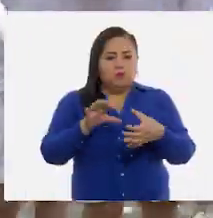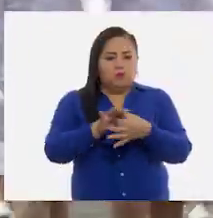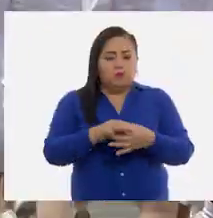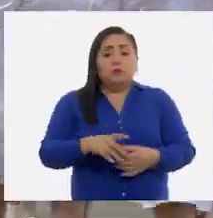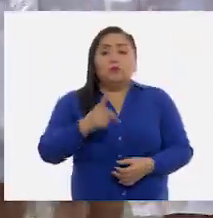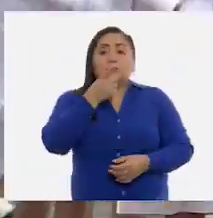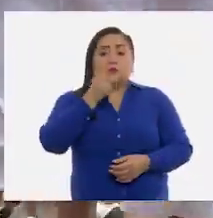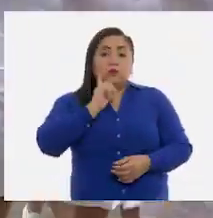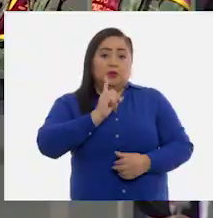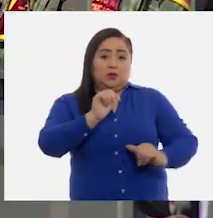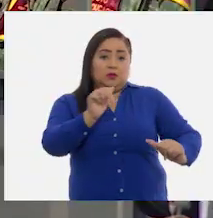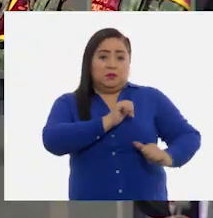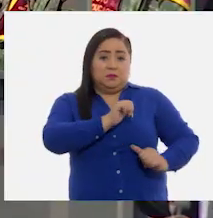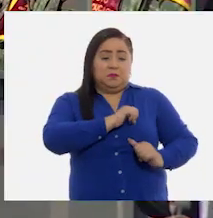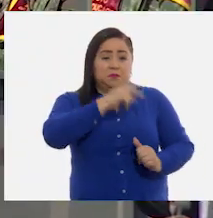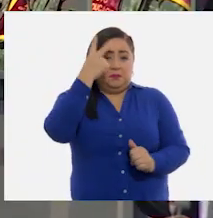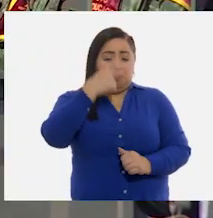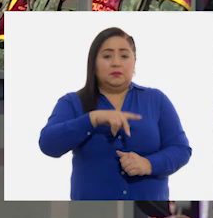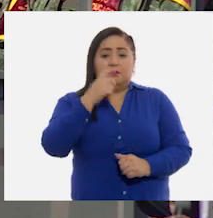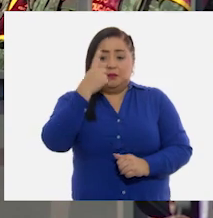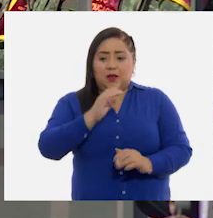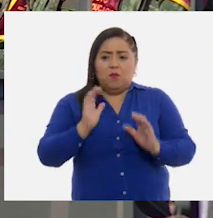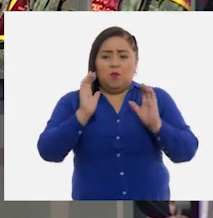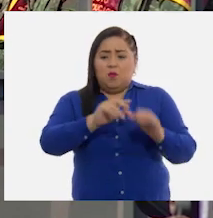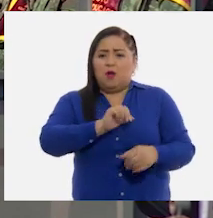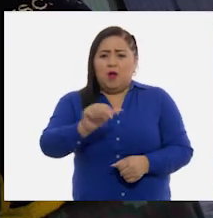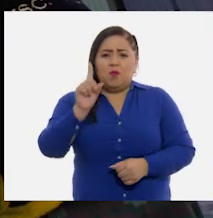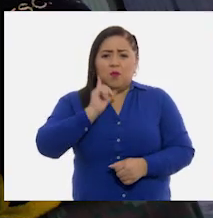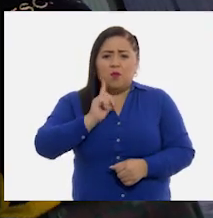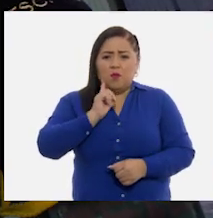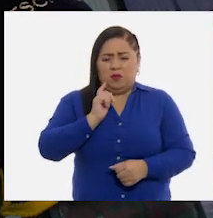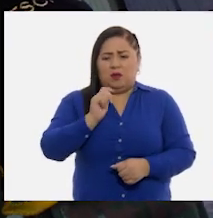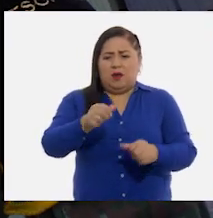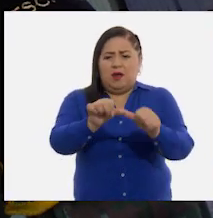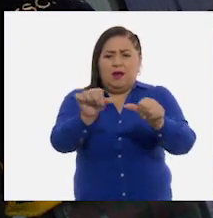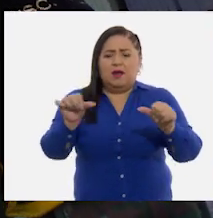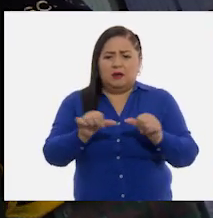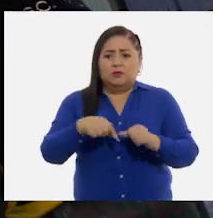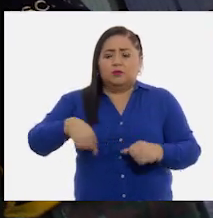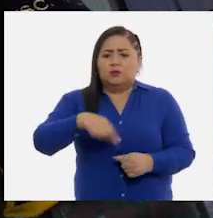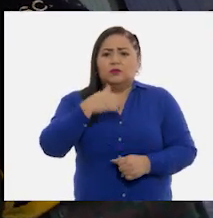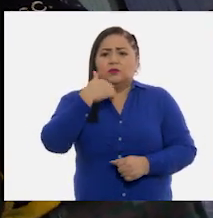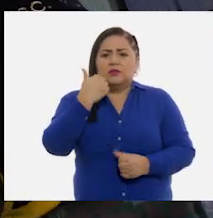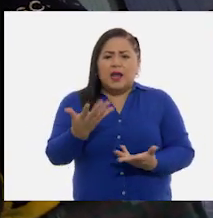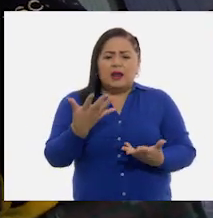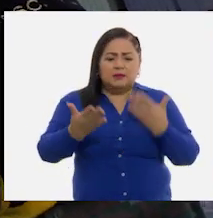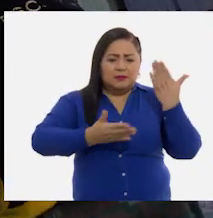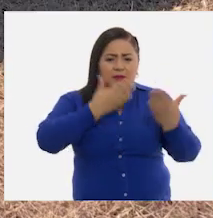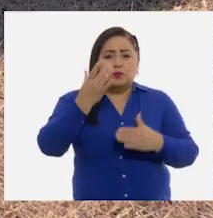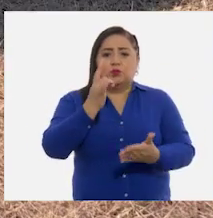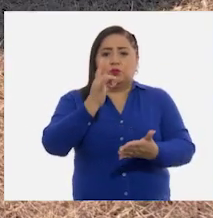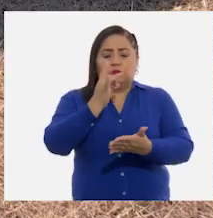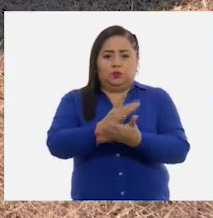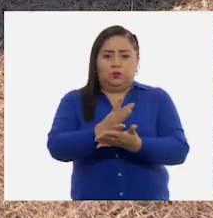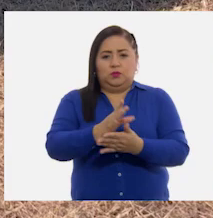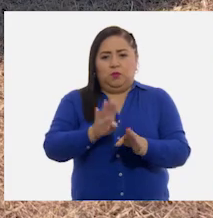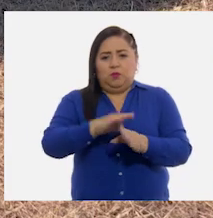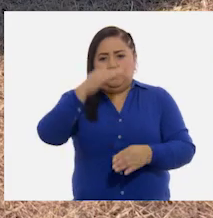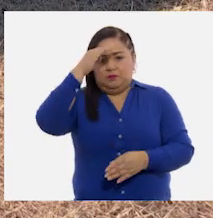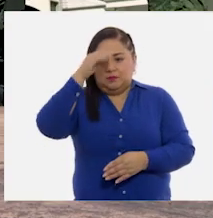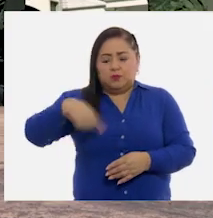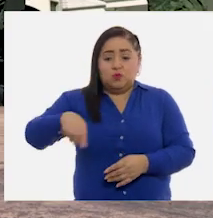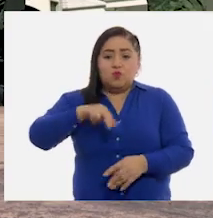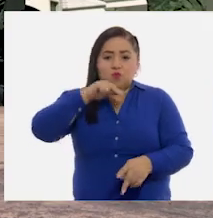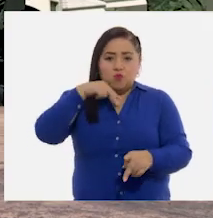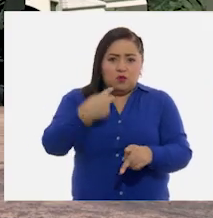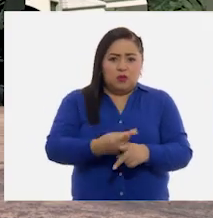En el Ejército Mexicano específicamente, a ingresar a cualquier área que nosotros queramos desarrollarnos, únicamente considerando nuestra